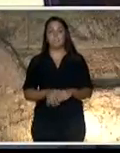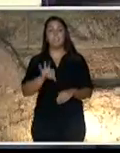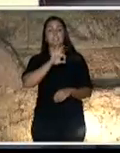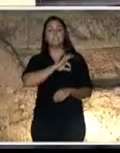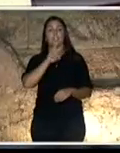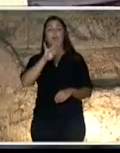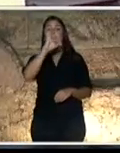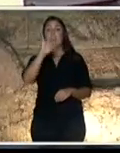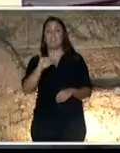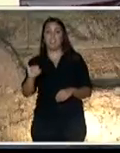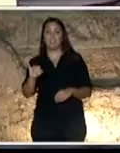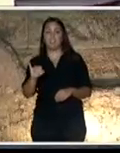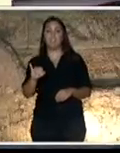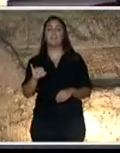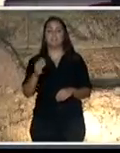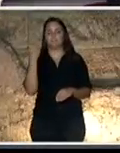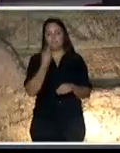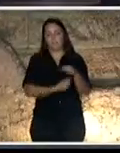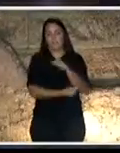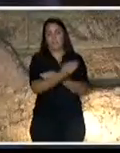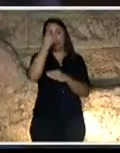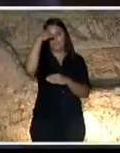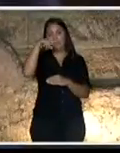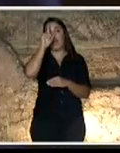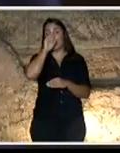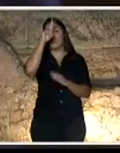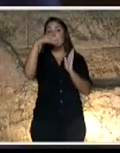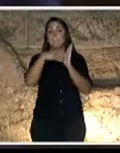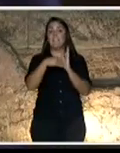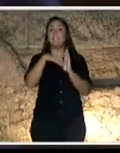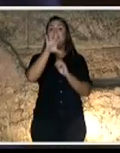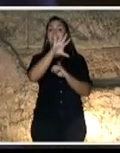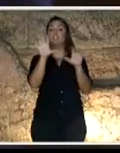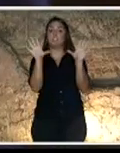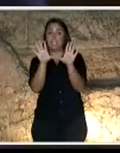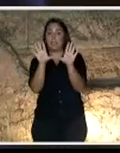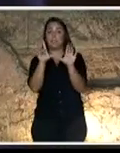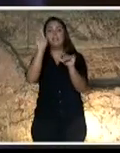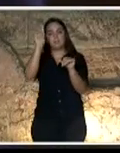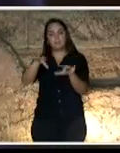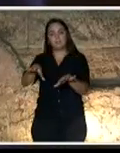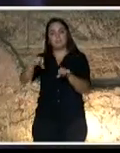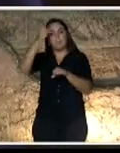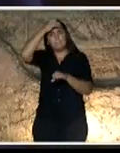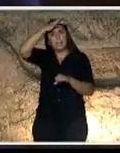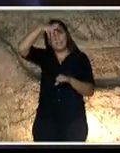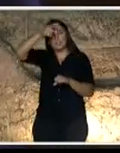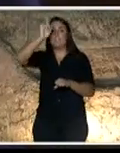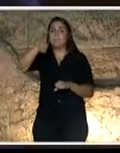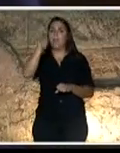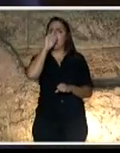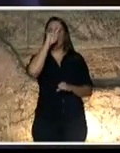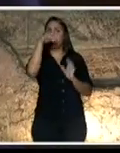Francisco Vázquez de Coronado, aunque nacido en Salamanca en el año 1510, conquistador también en México y en los